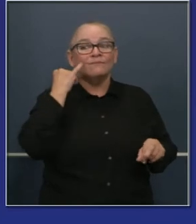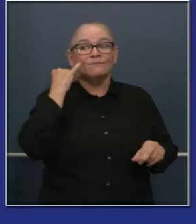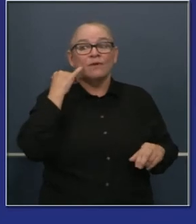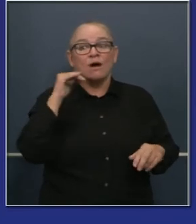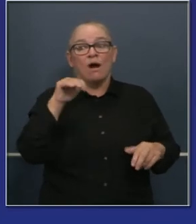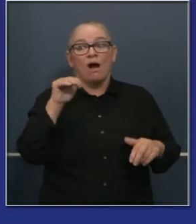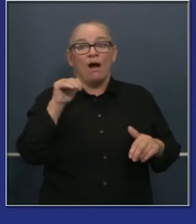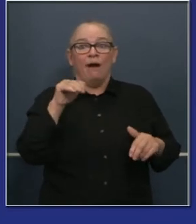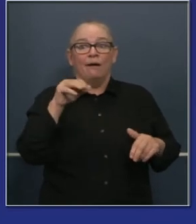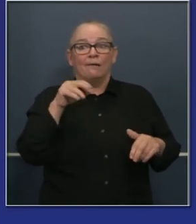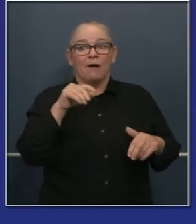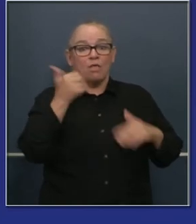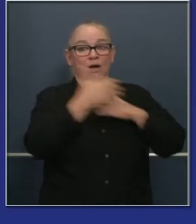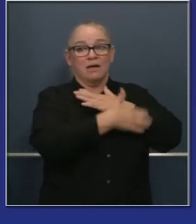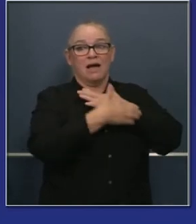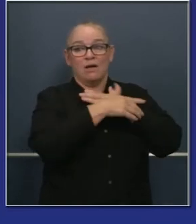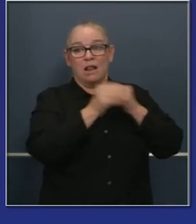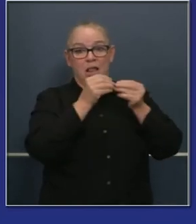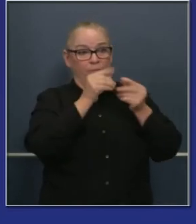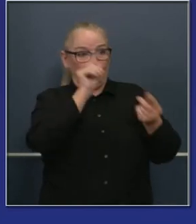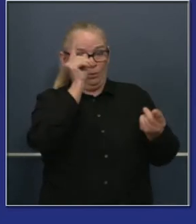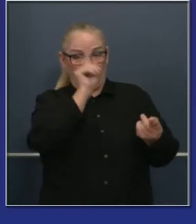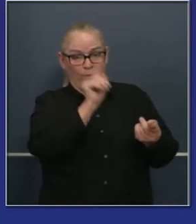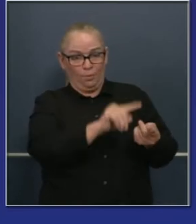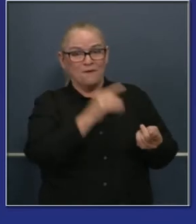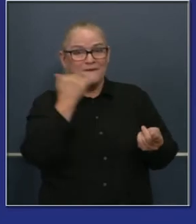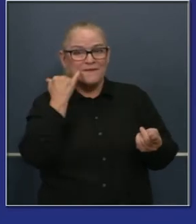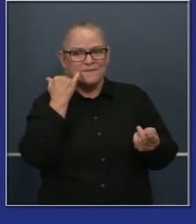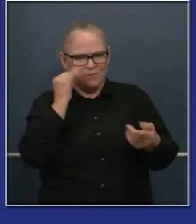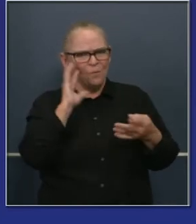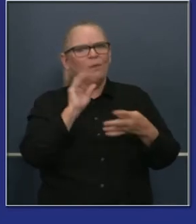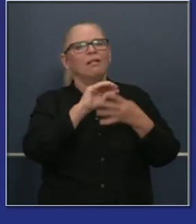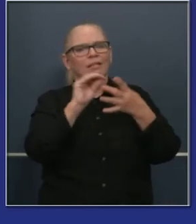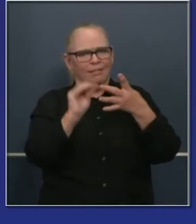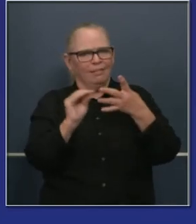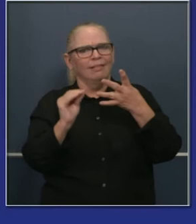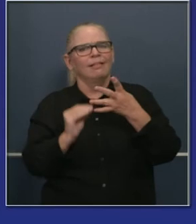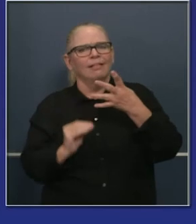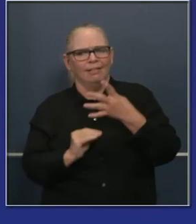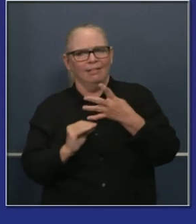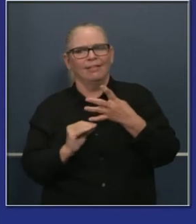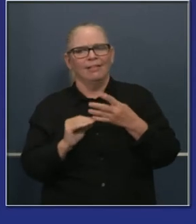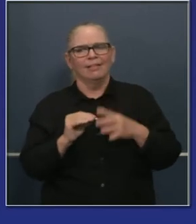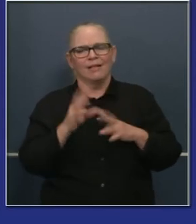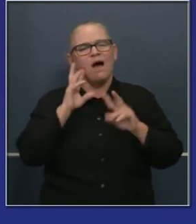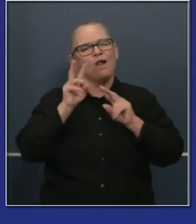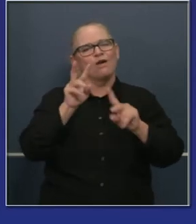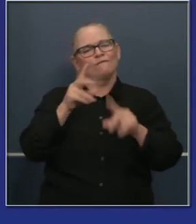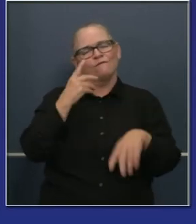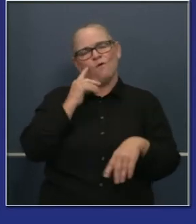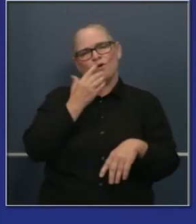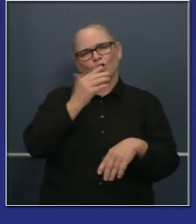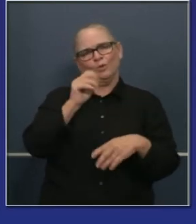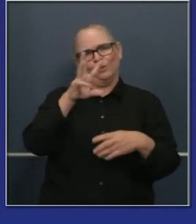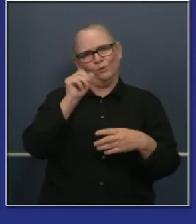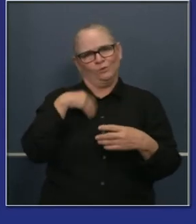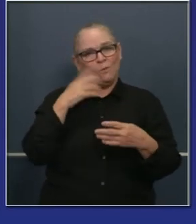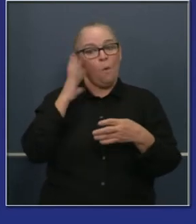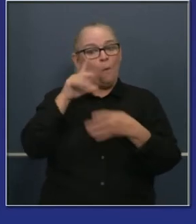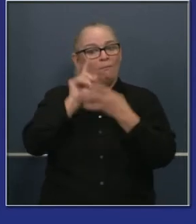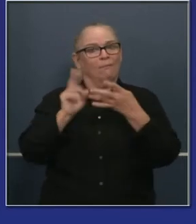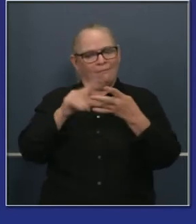movidos a la dirección correcta y esperamos que la semana que viene tendremos una reseña de este estatus de todos los condados